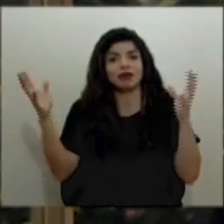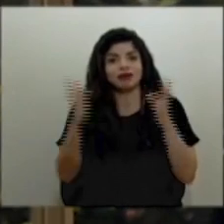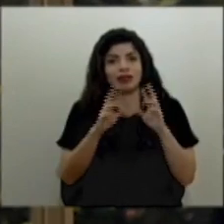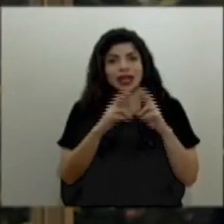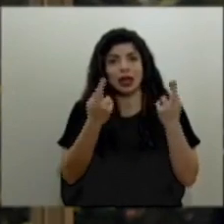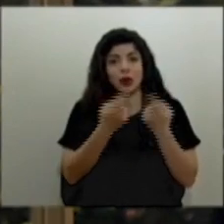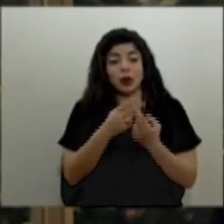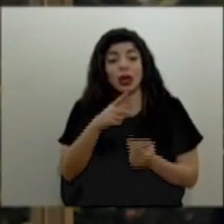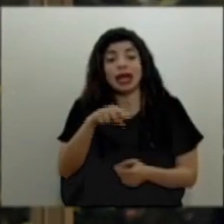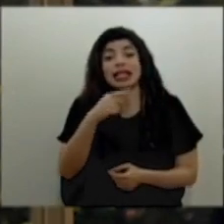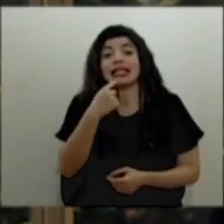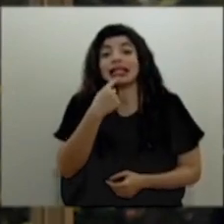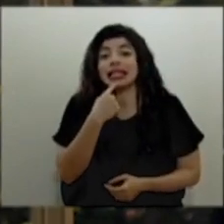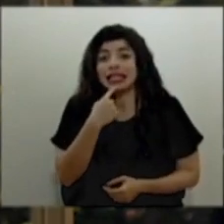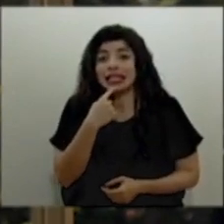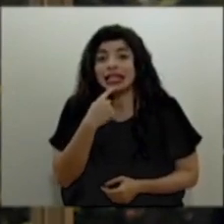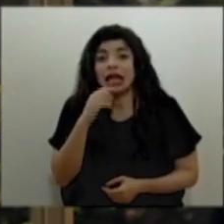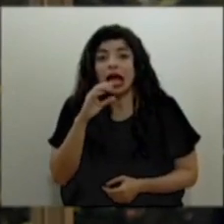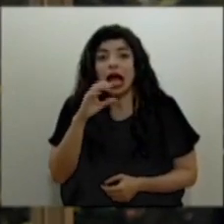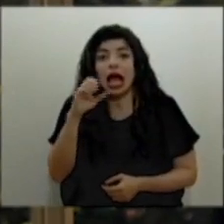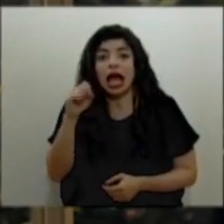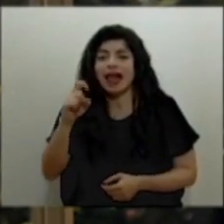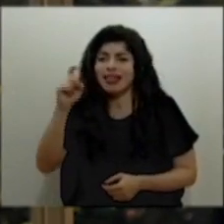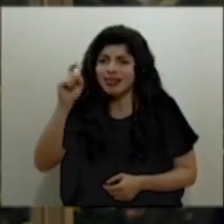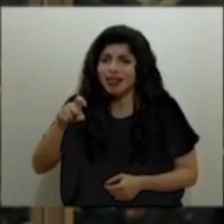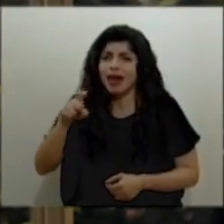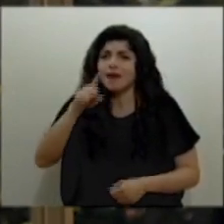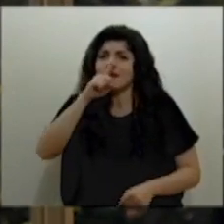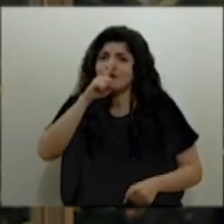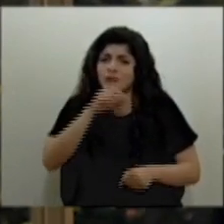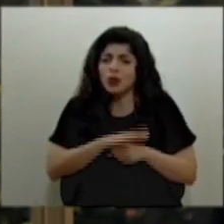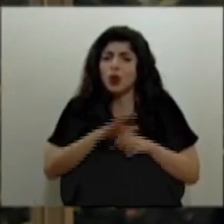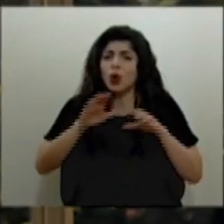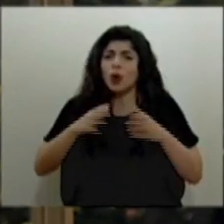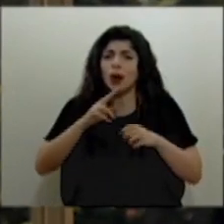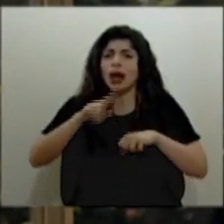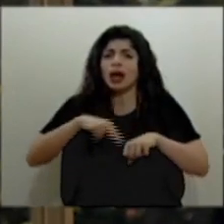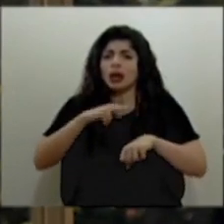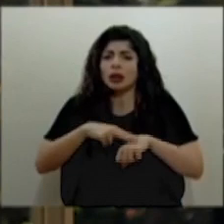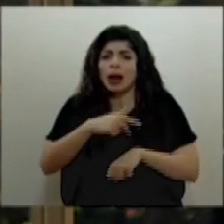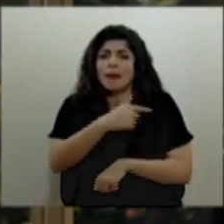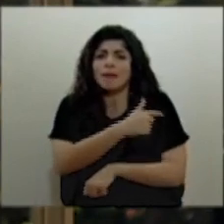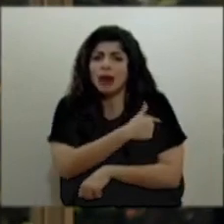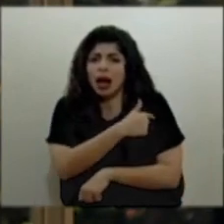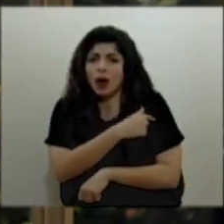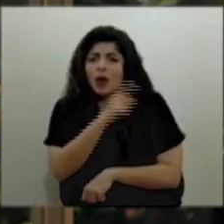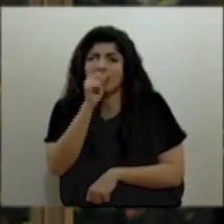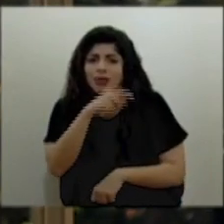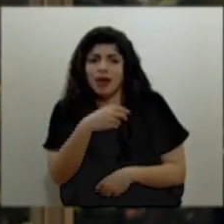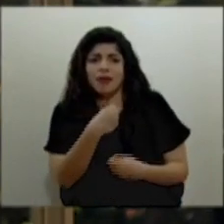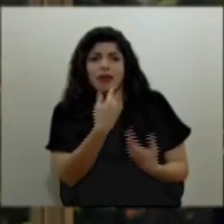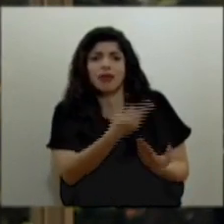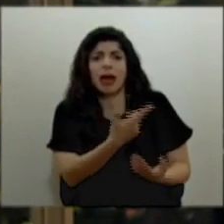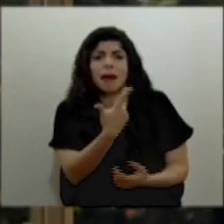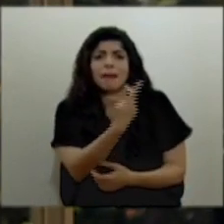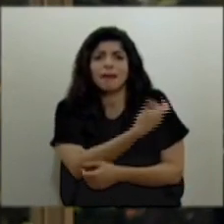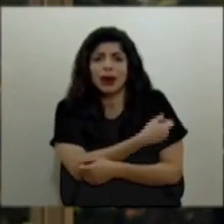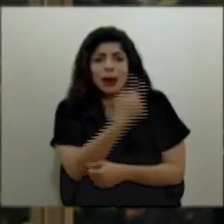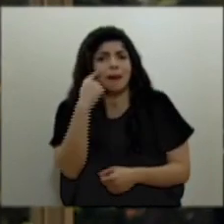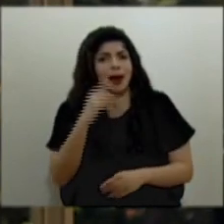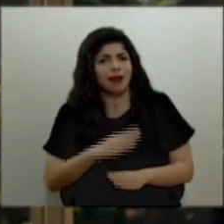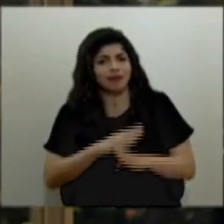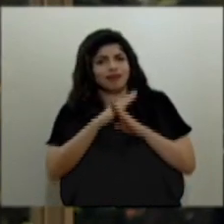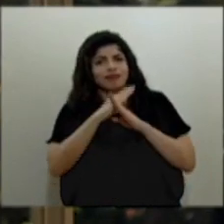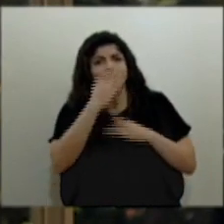que aseguran desde la caja es que tienen que tener una garantía de que la Comisión Nacional de Vacunación pues los va a inmunizar. Yo quería saber